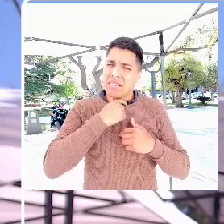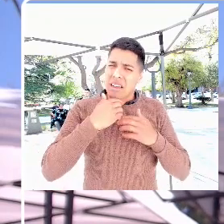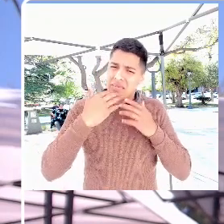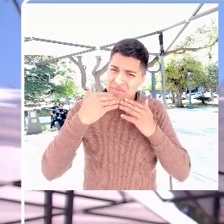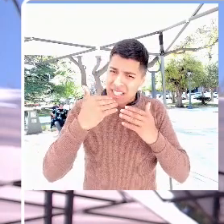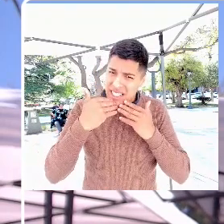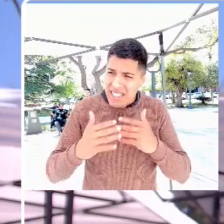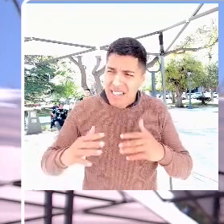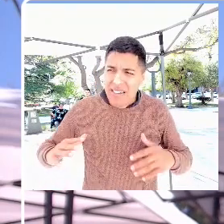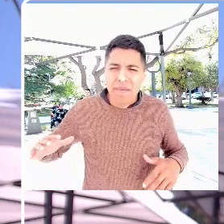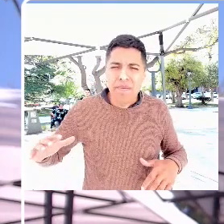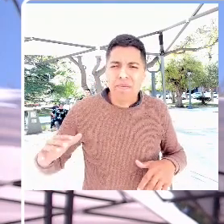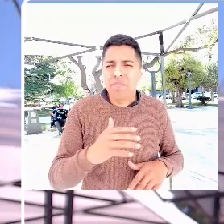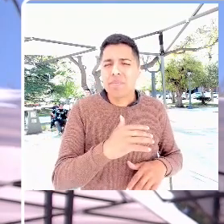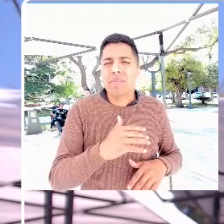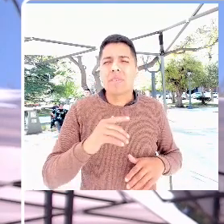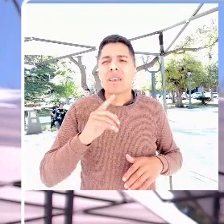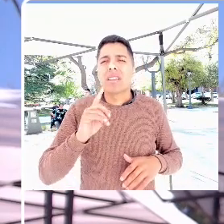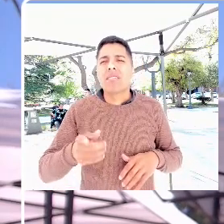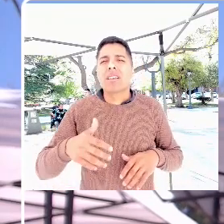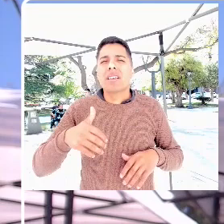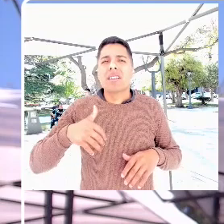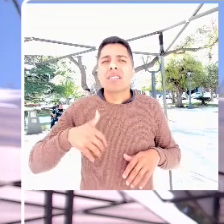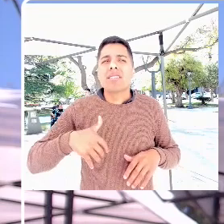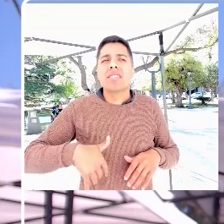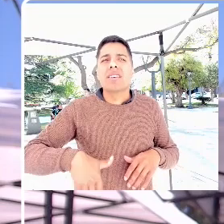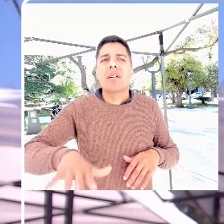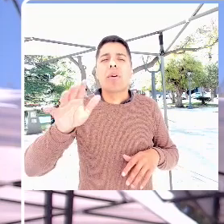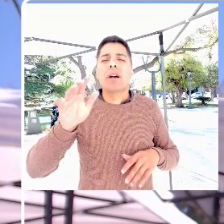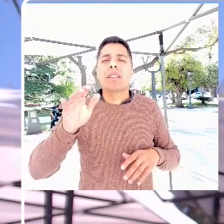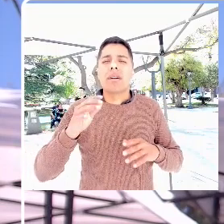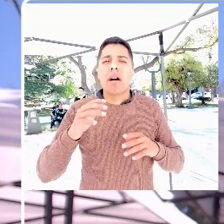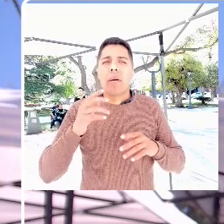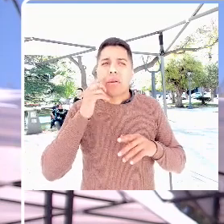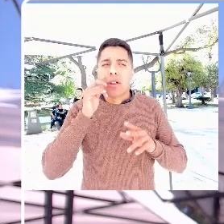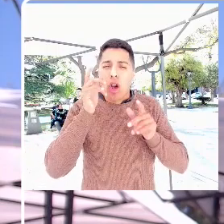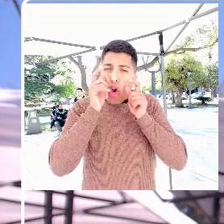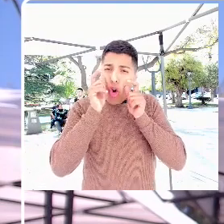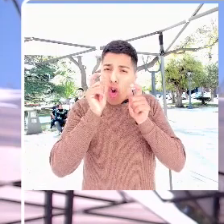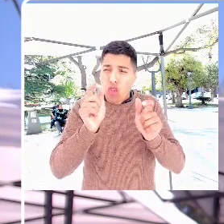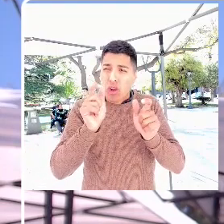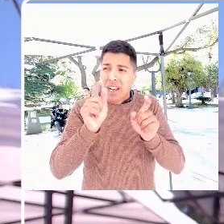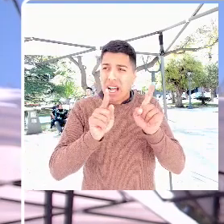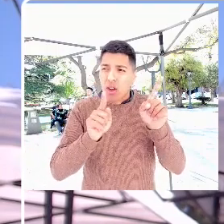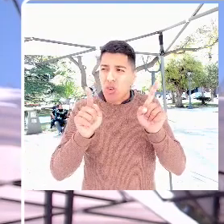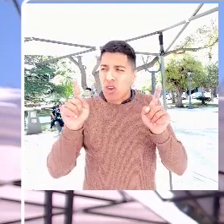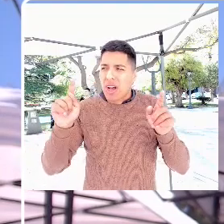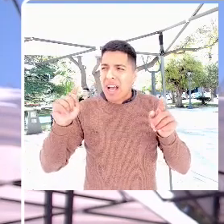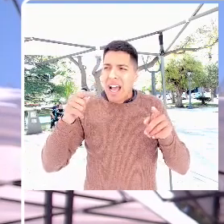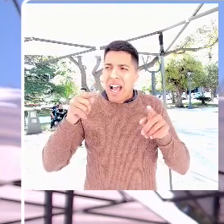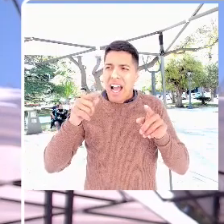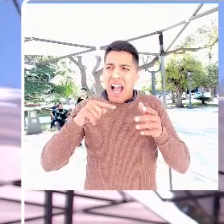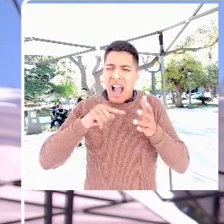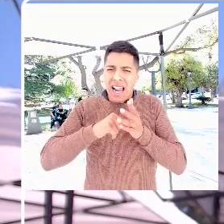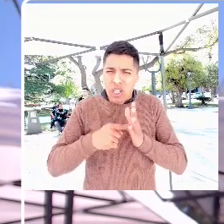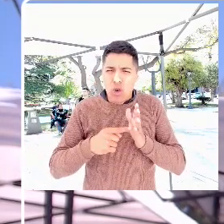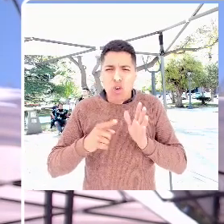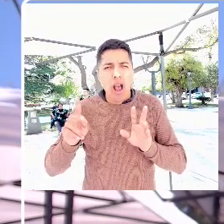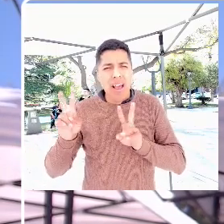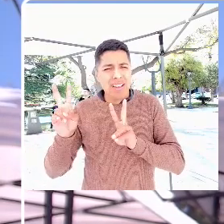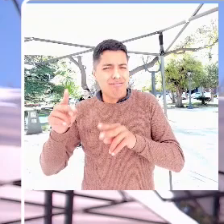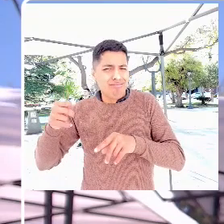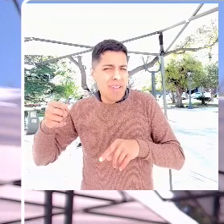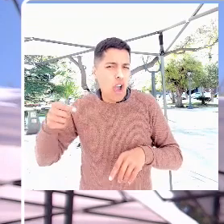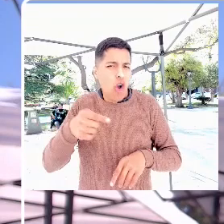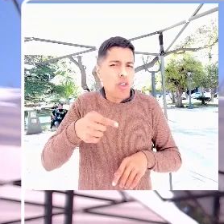hoy y, bueno, seremos seguramente en la ejecución del presupuesto ver aquellos artículos que han votado o han votado en contra,